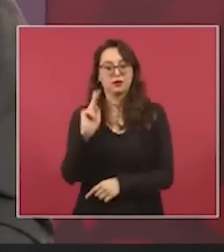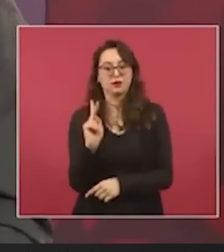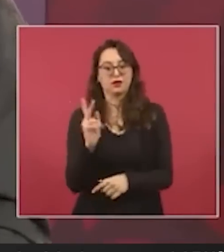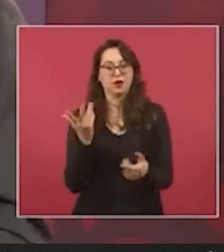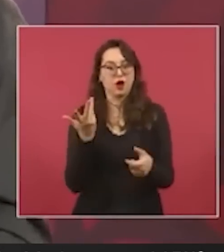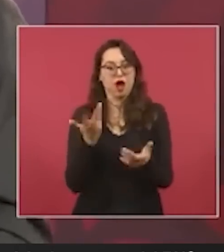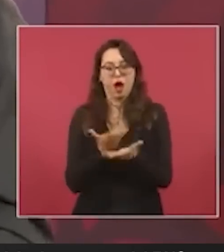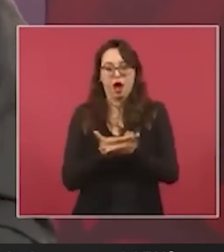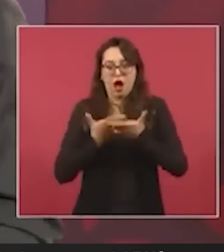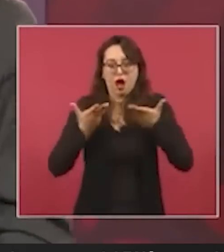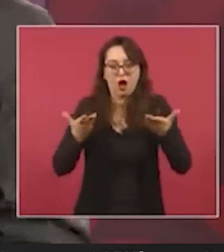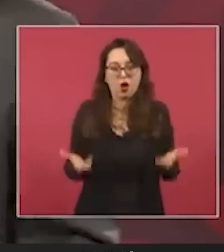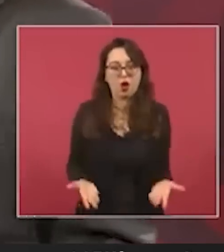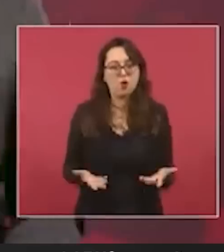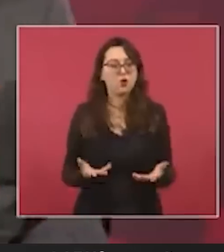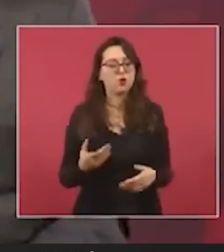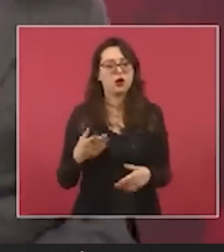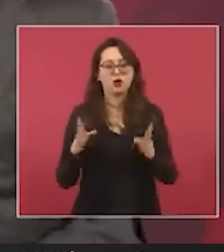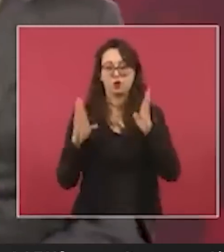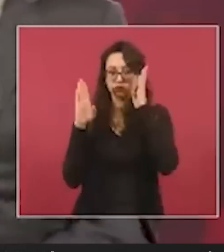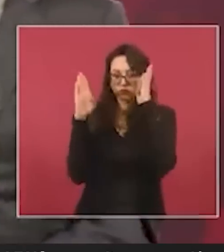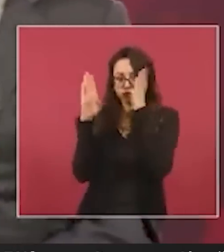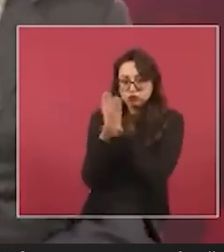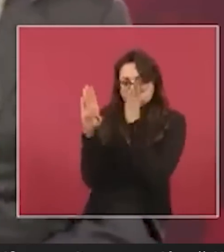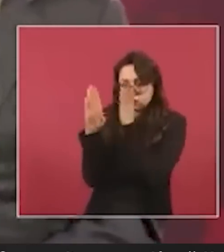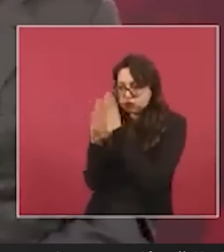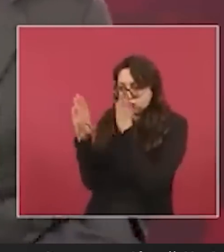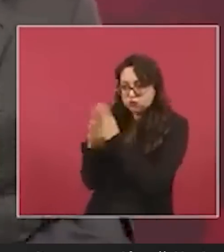es como los globos de China, ¿no?